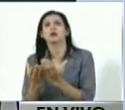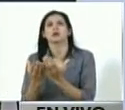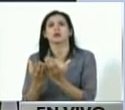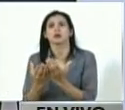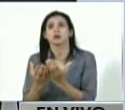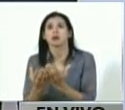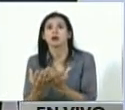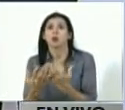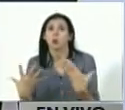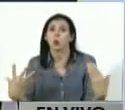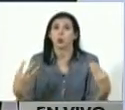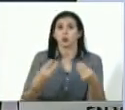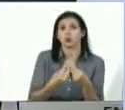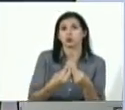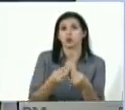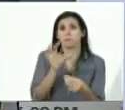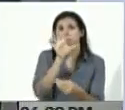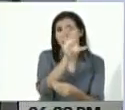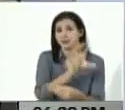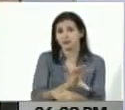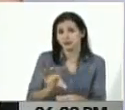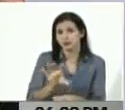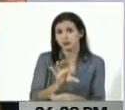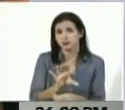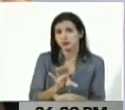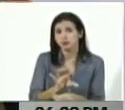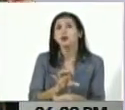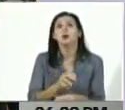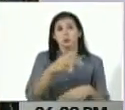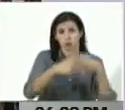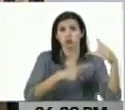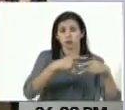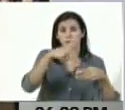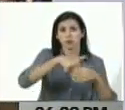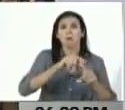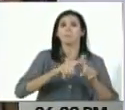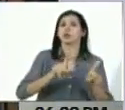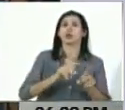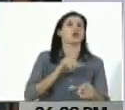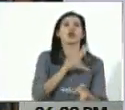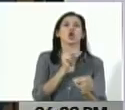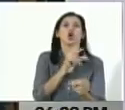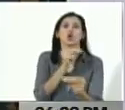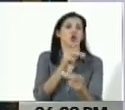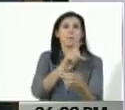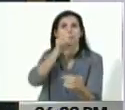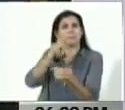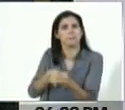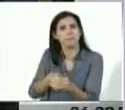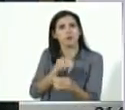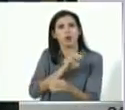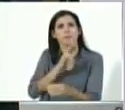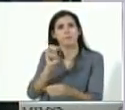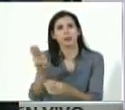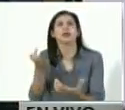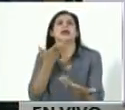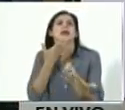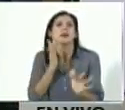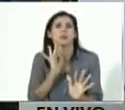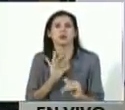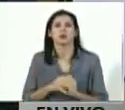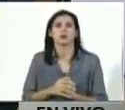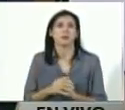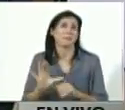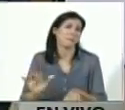con países productores de petróleo no OPEP de gran importancia, entre ellos el